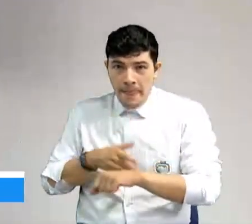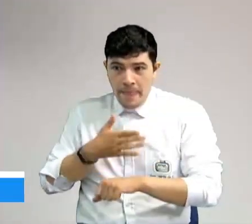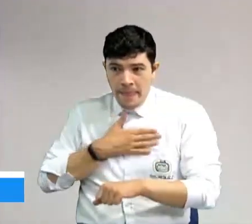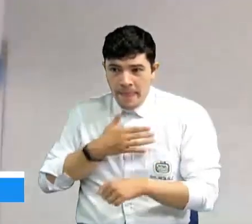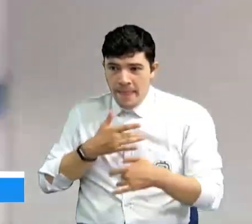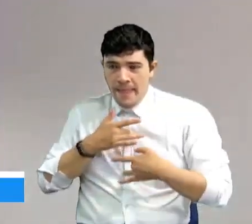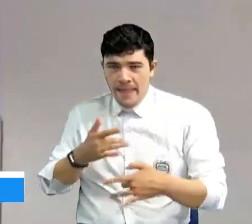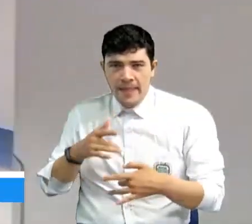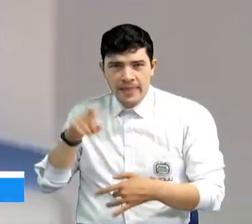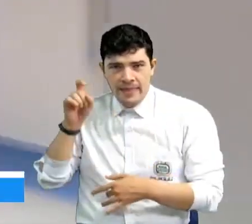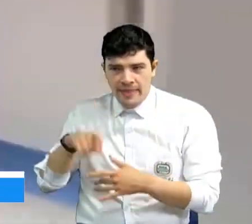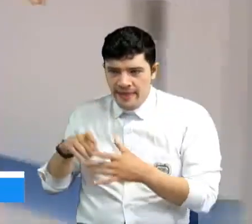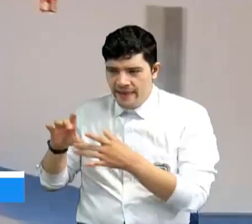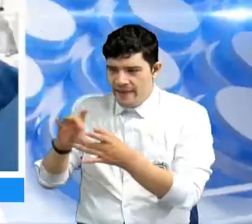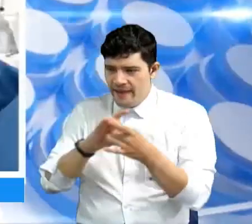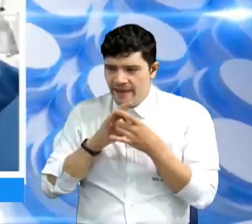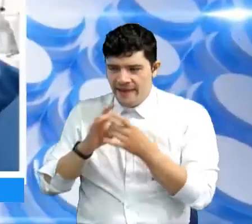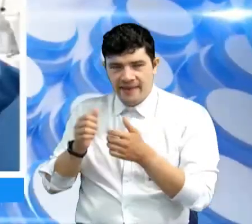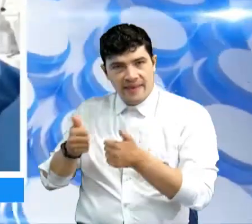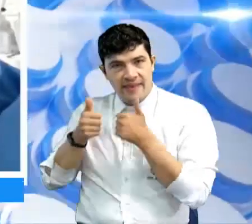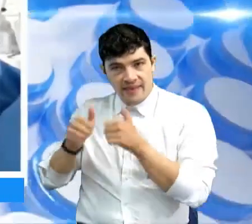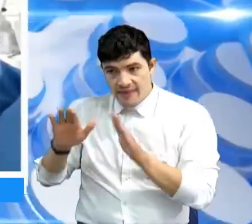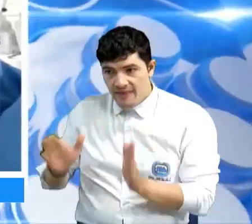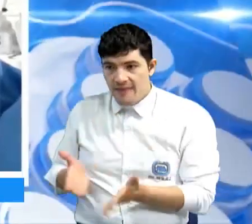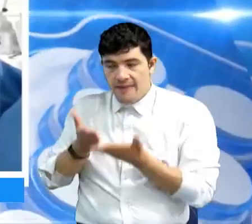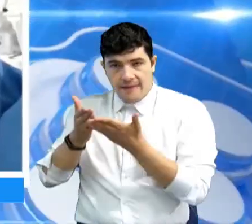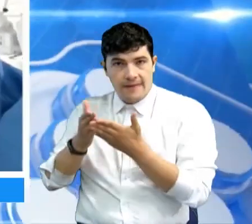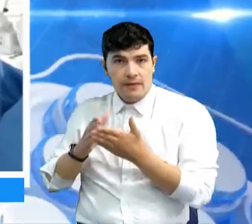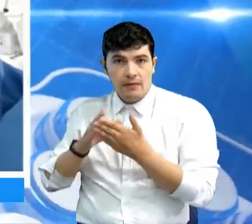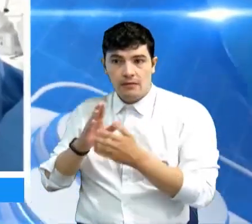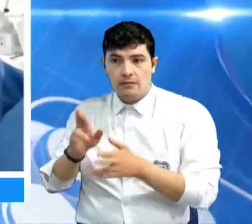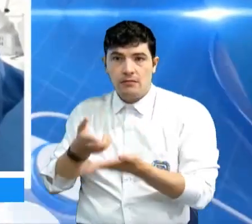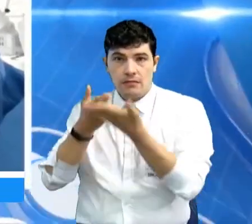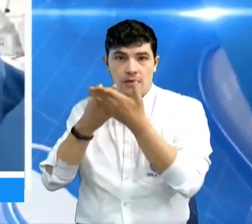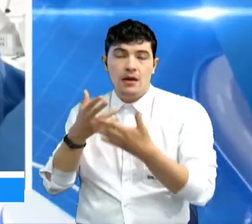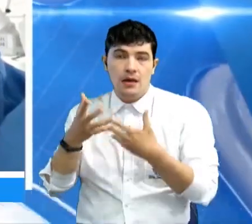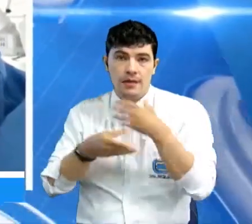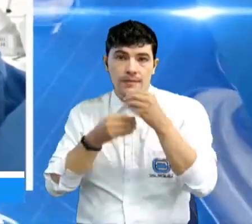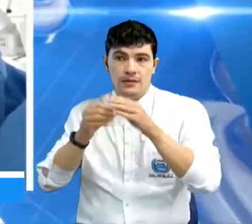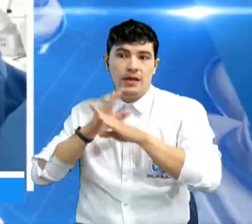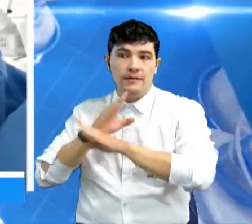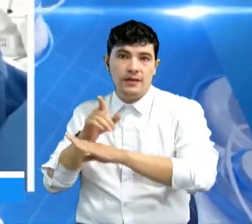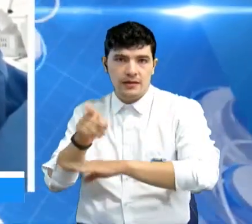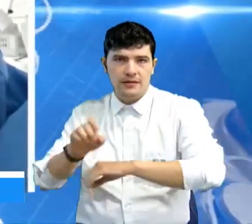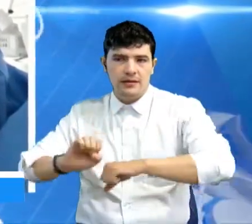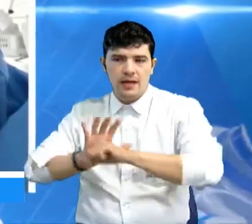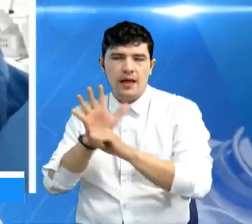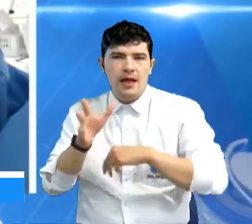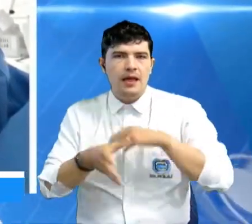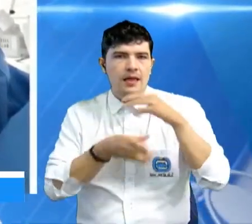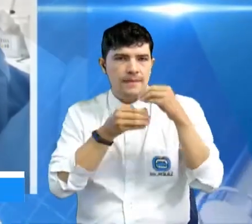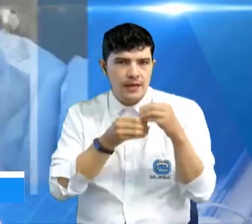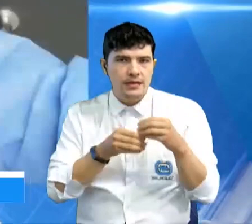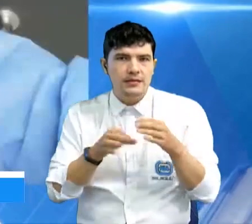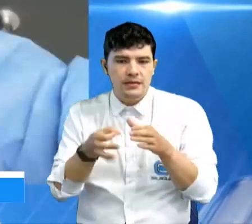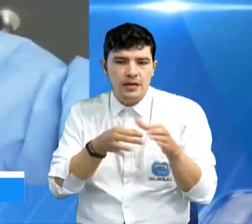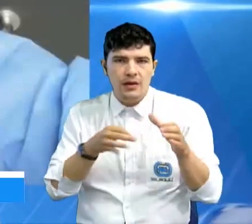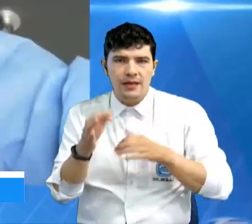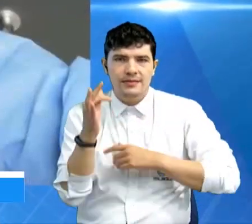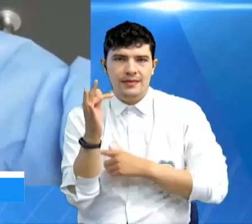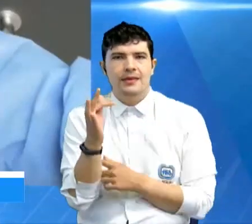hemos tenido una respuesta inmunitaria muy buena hemos producido anticuerpos y además hemos producido a las células t